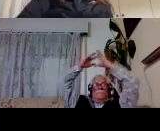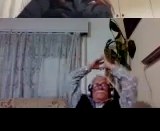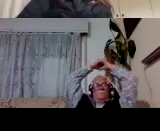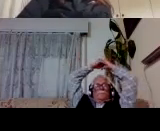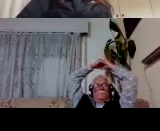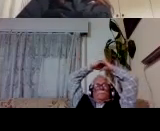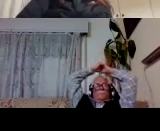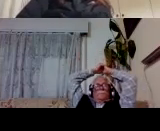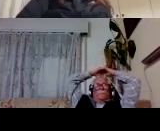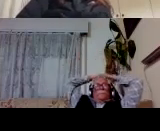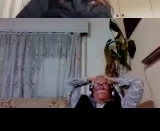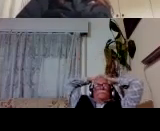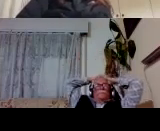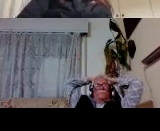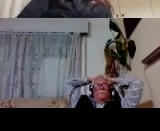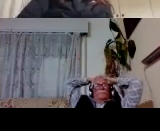Acá mielero verde.